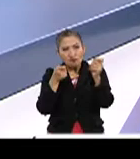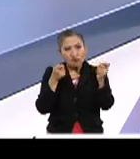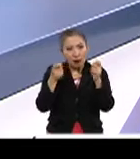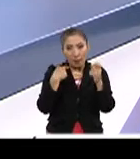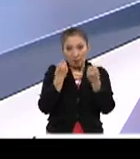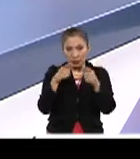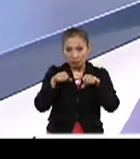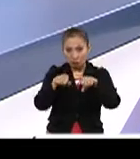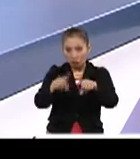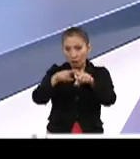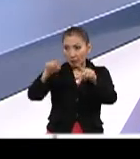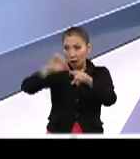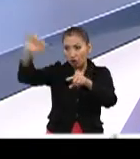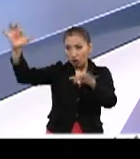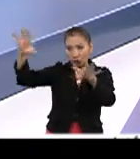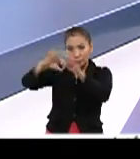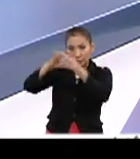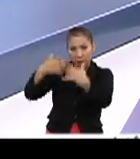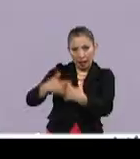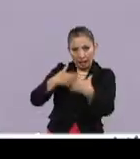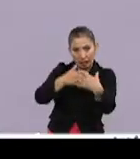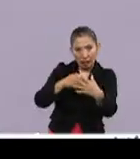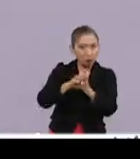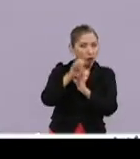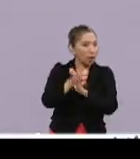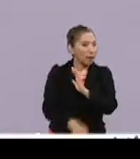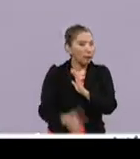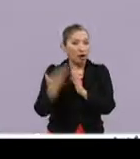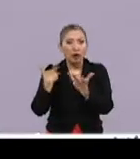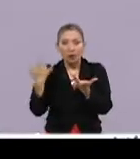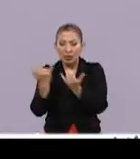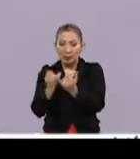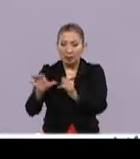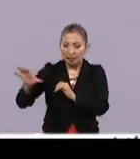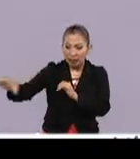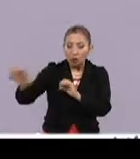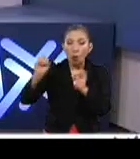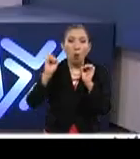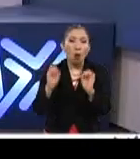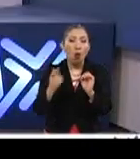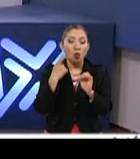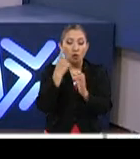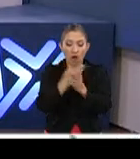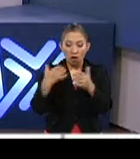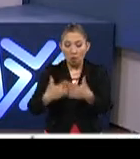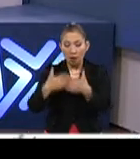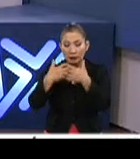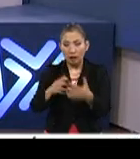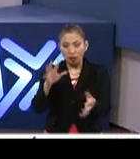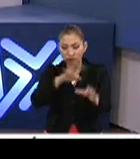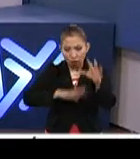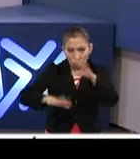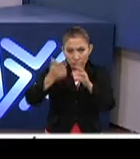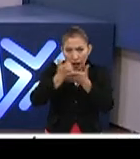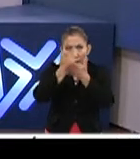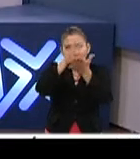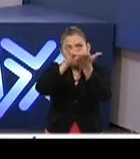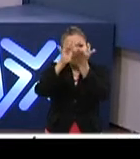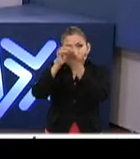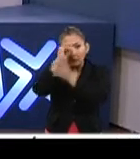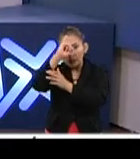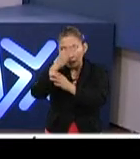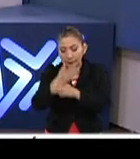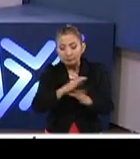manera simultánea con varios instrumentos, ya sea instrumentos de manera independiente o un único instrumento que los combina todos al mismo